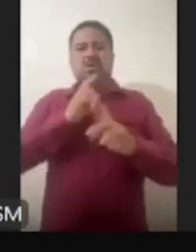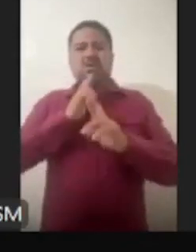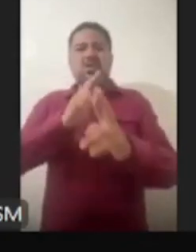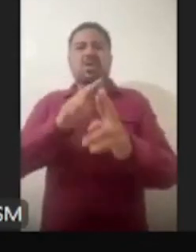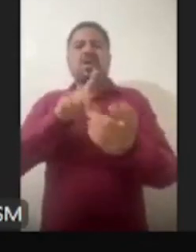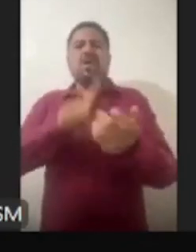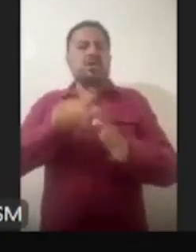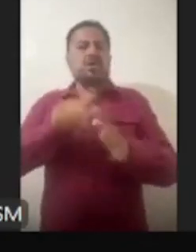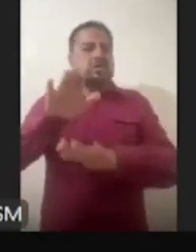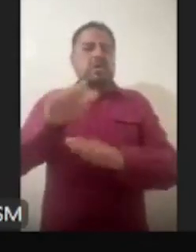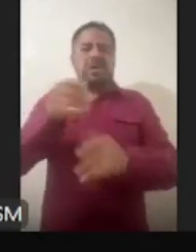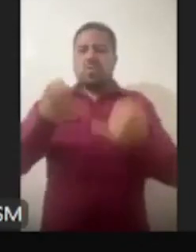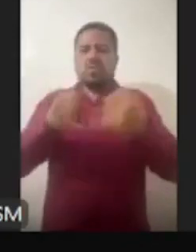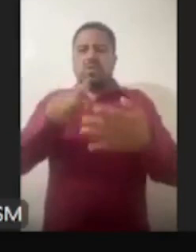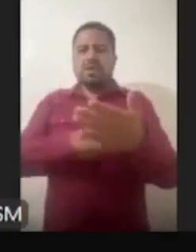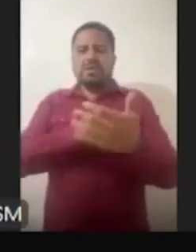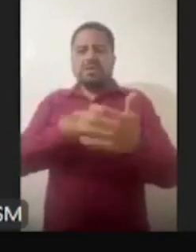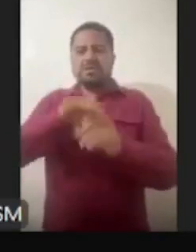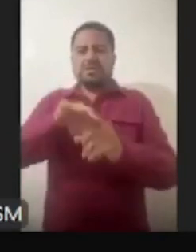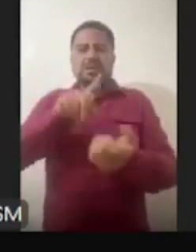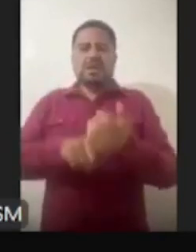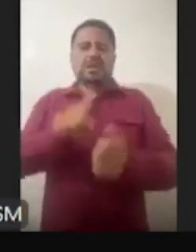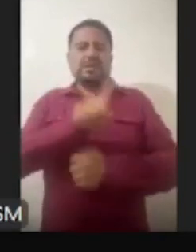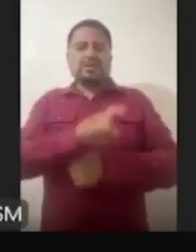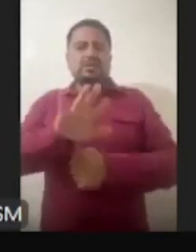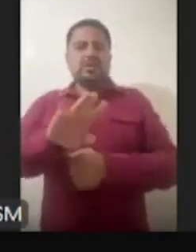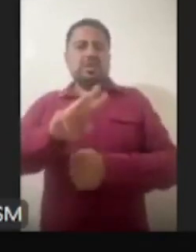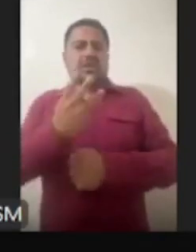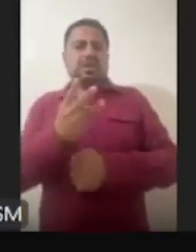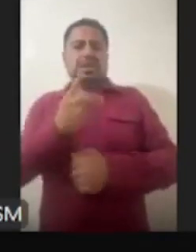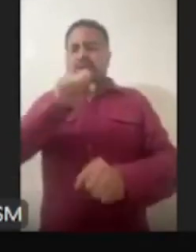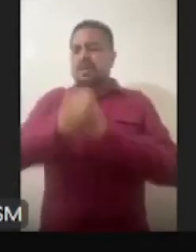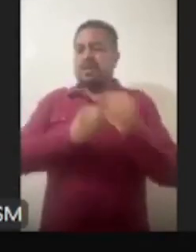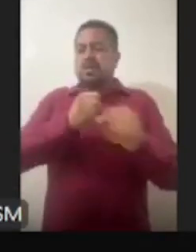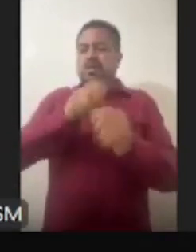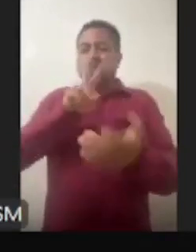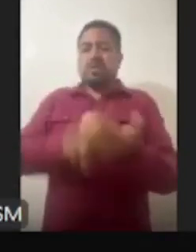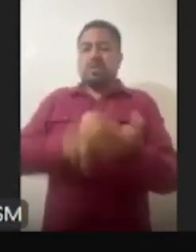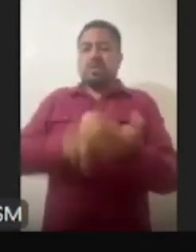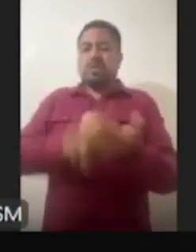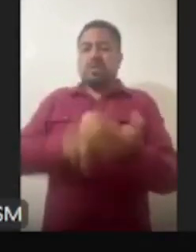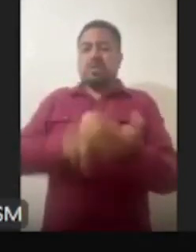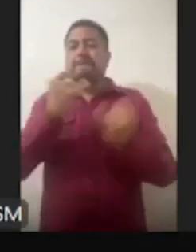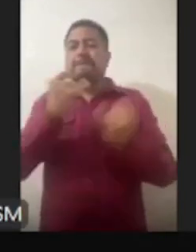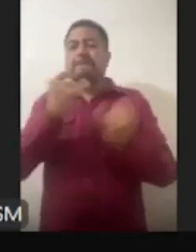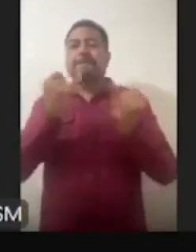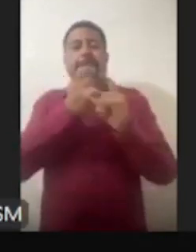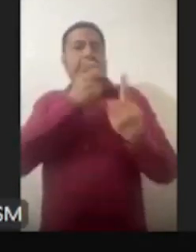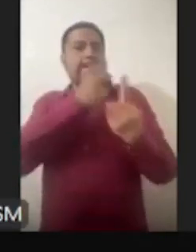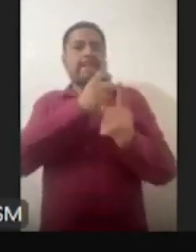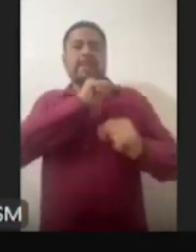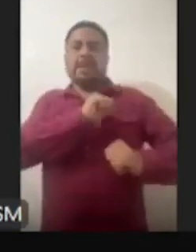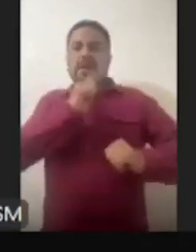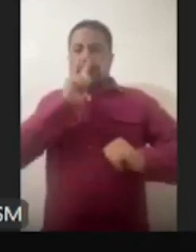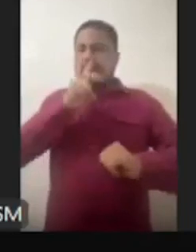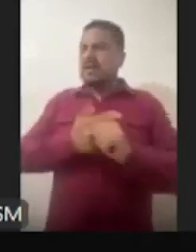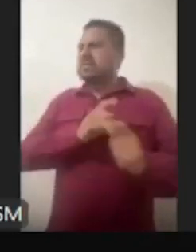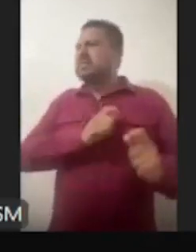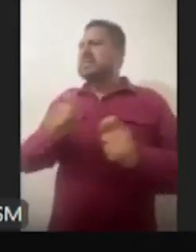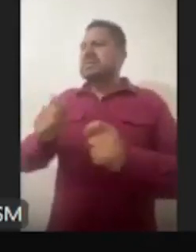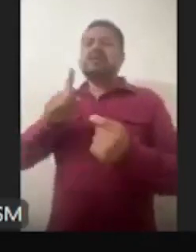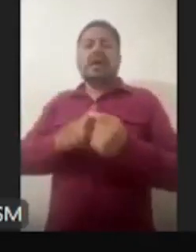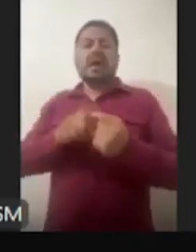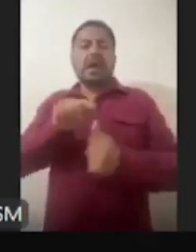electoral ciudadano 153 del 2024, que también fue turnado a la ponencia de la magistrada Almadelia